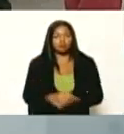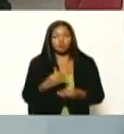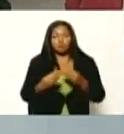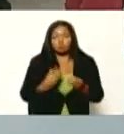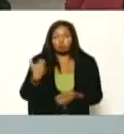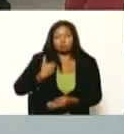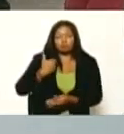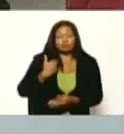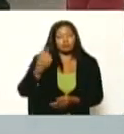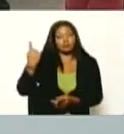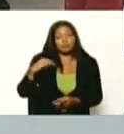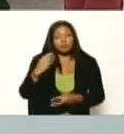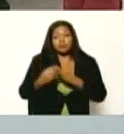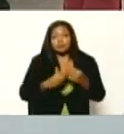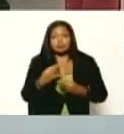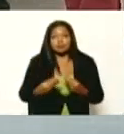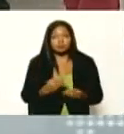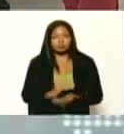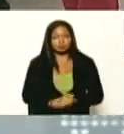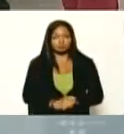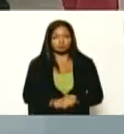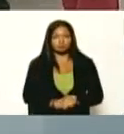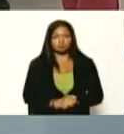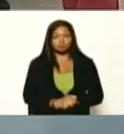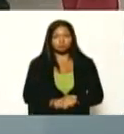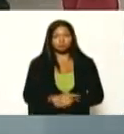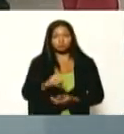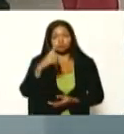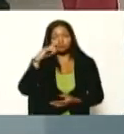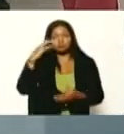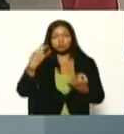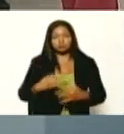Pariendo, pero lo vamos a construir.